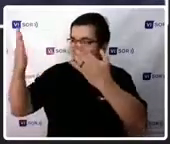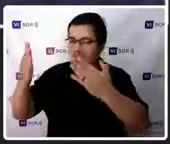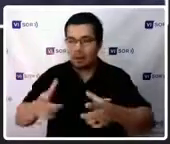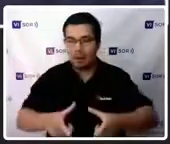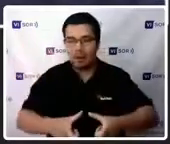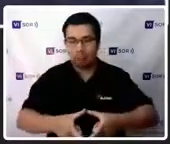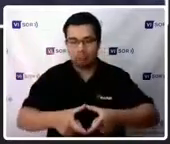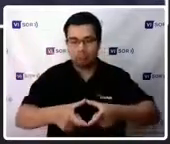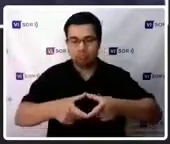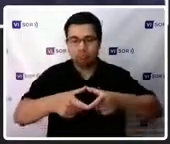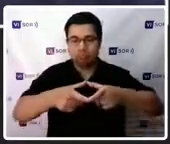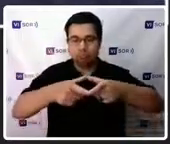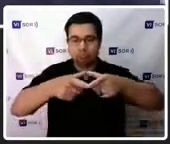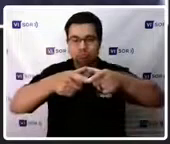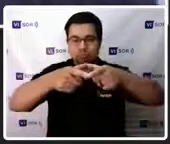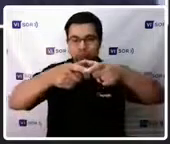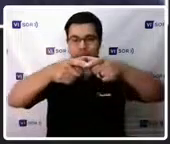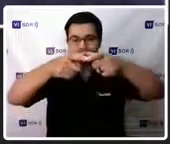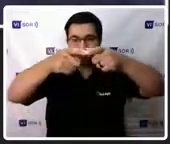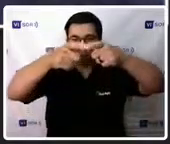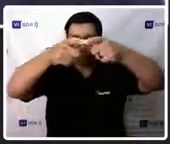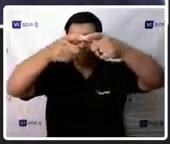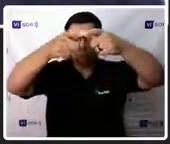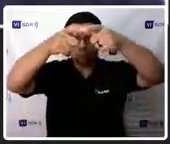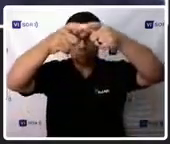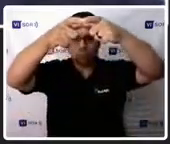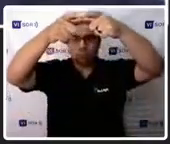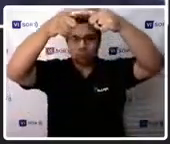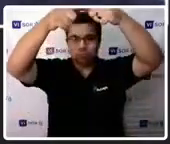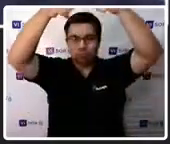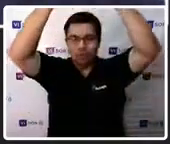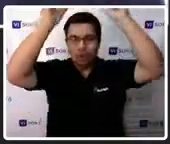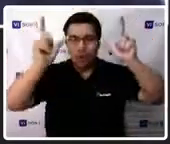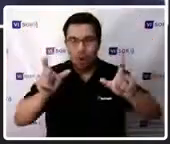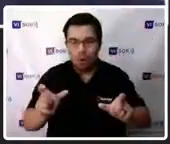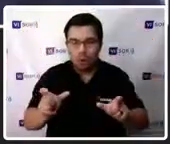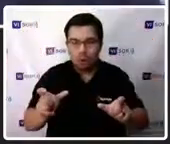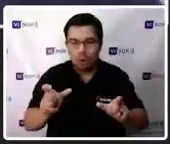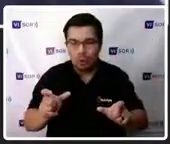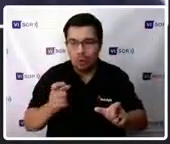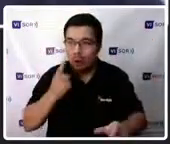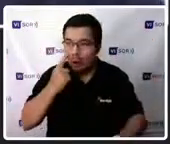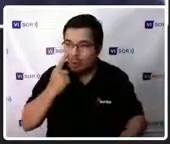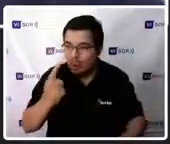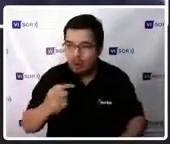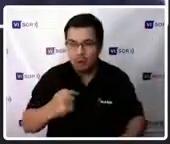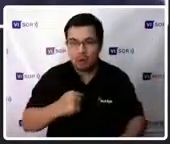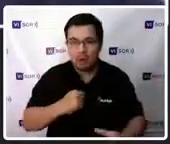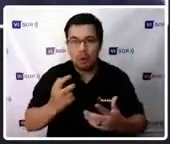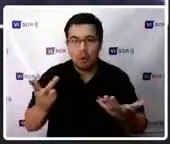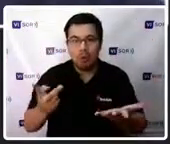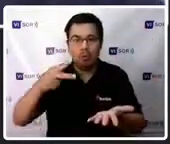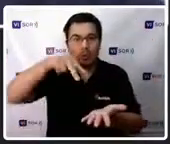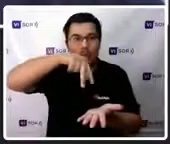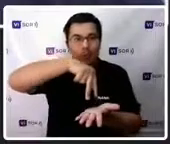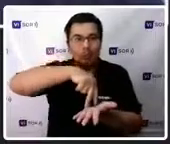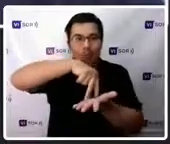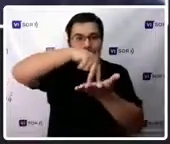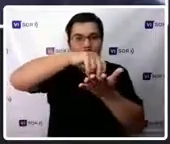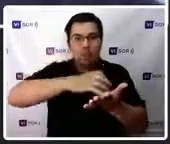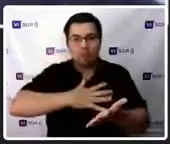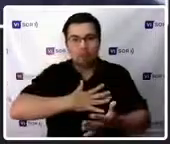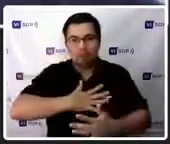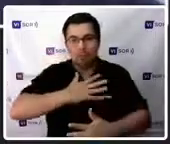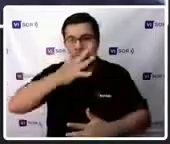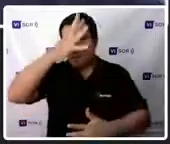mira dónde estoy, cómo llegué acá, y hablamos en el fondo con el aerocontrolador y todo, y yo me enamoré, y dije, yo quiero